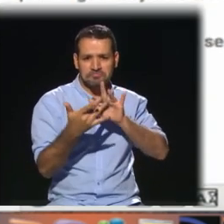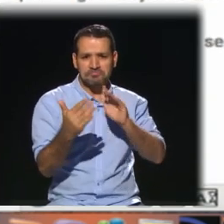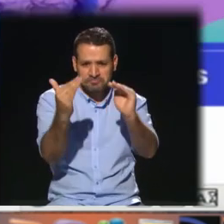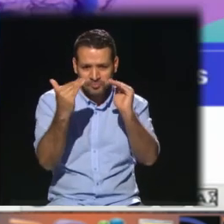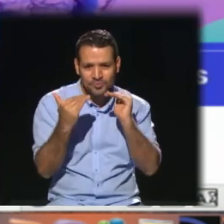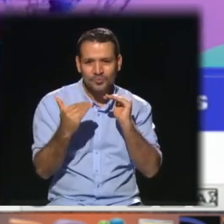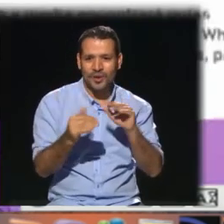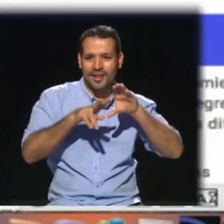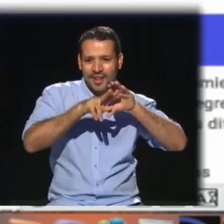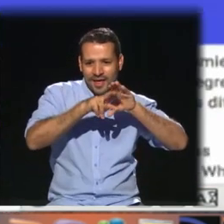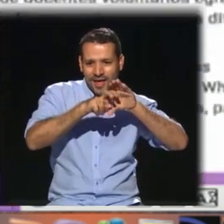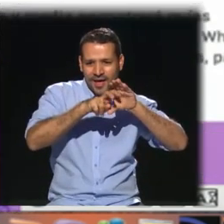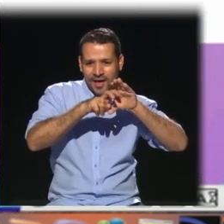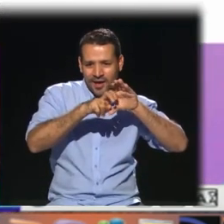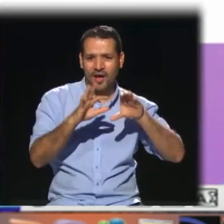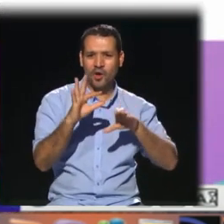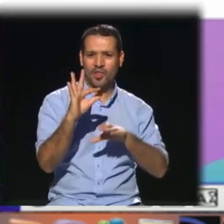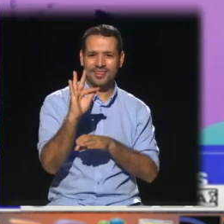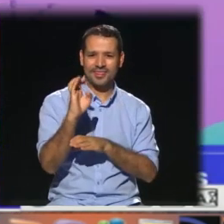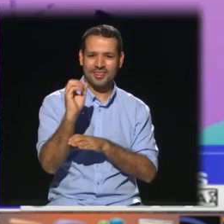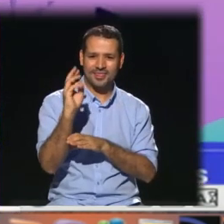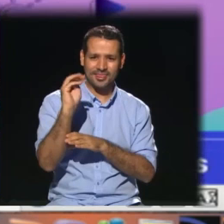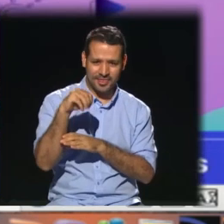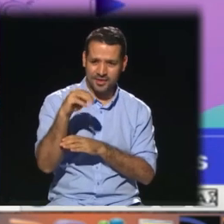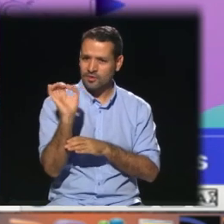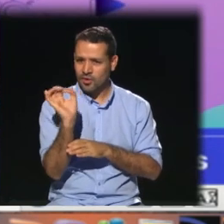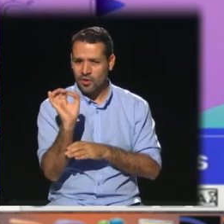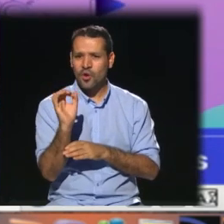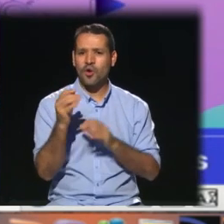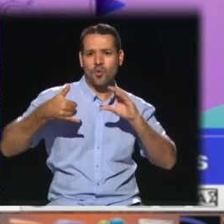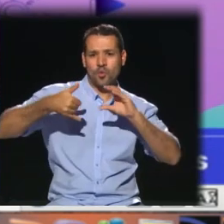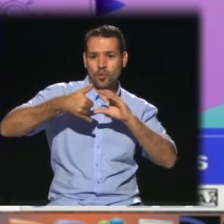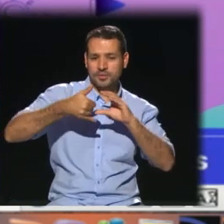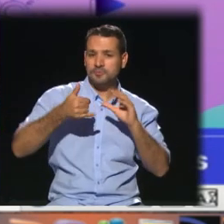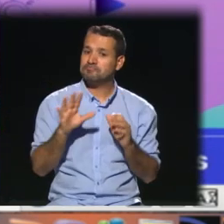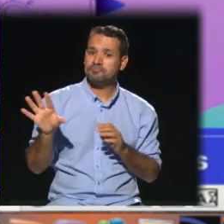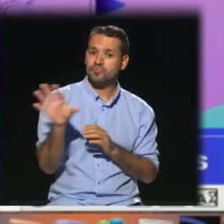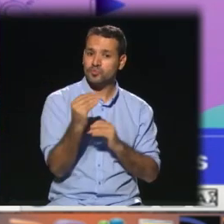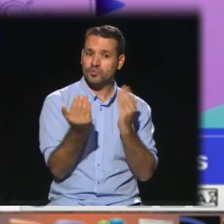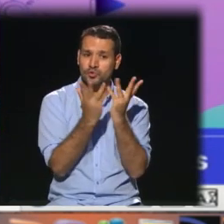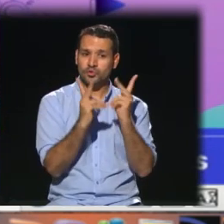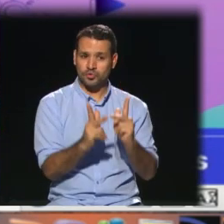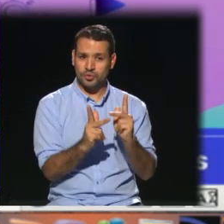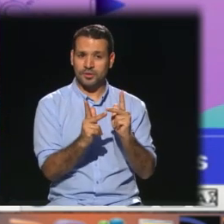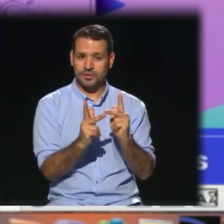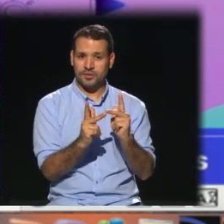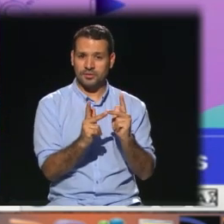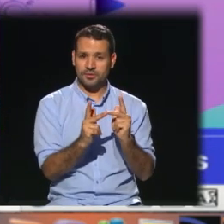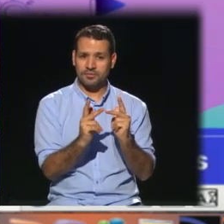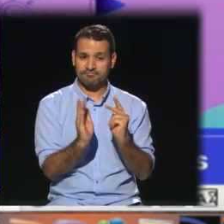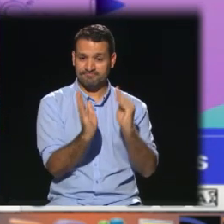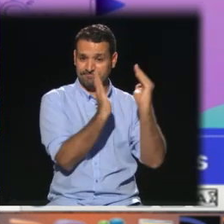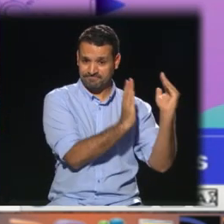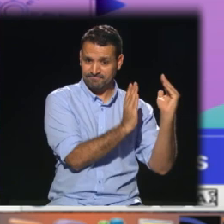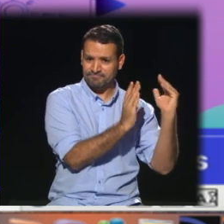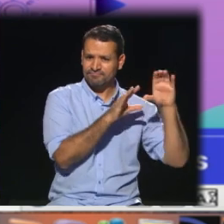Teams. Entonces, digamos que inicialmente para todos los estudiantes se encuentran por este